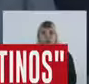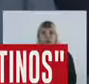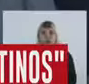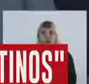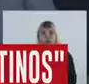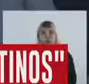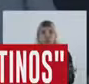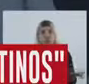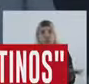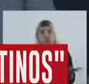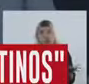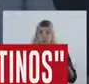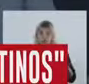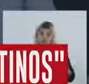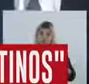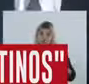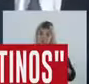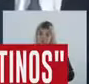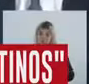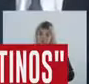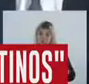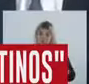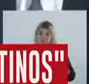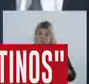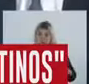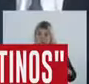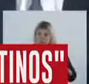Uno sigue mirando y se pregunta